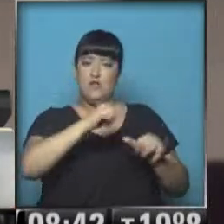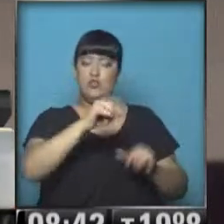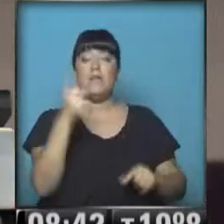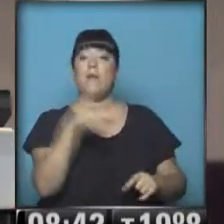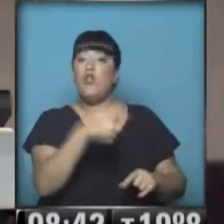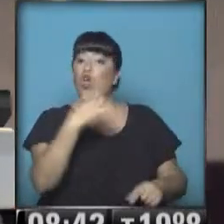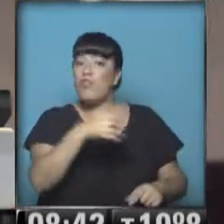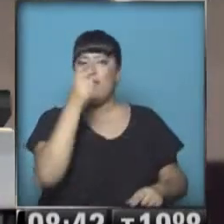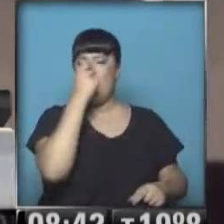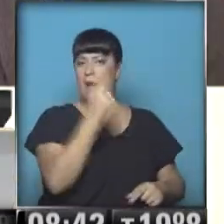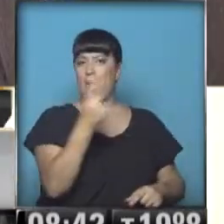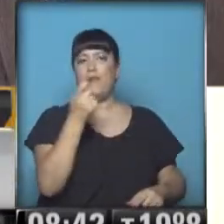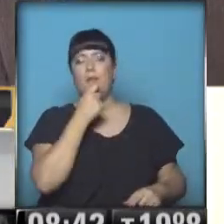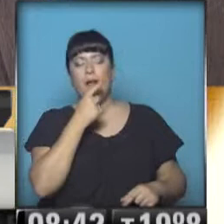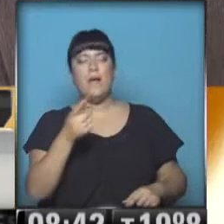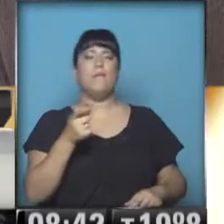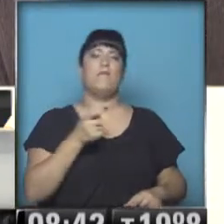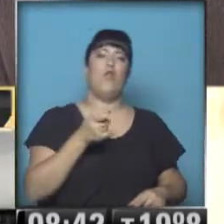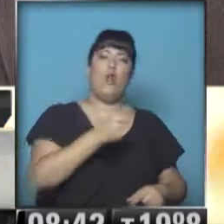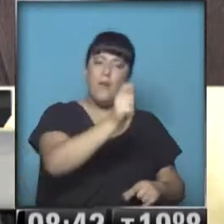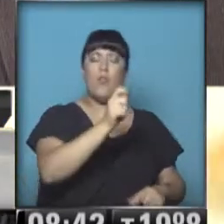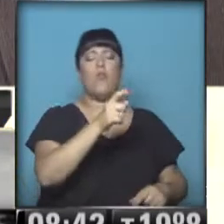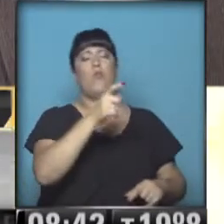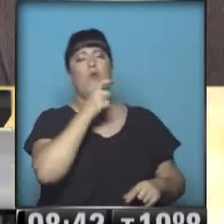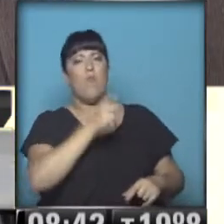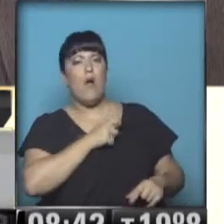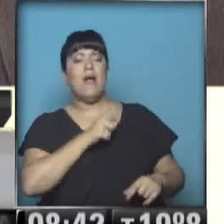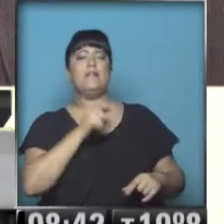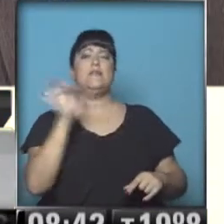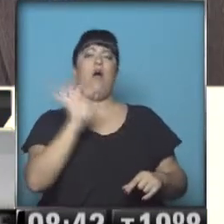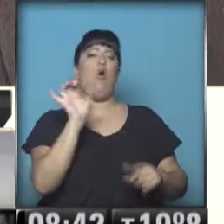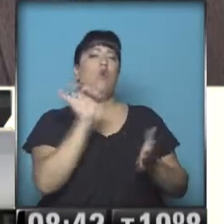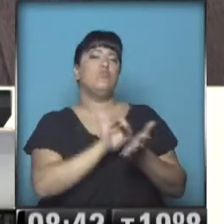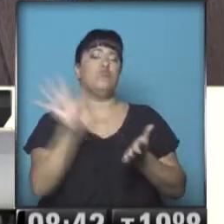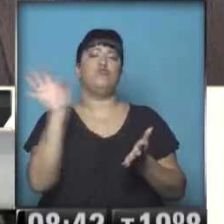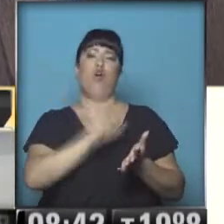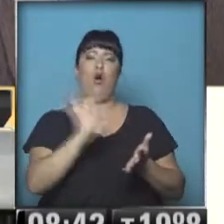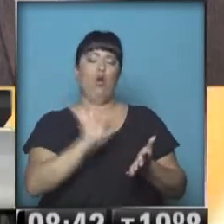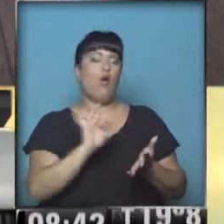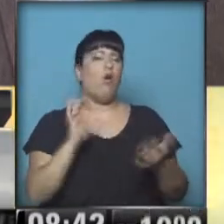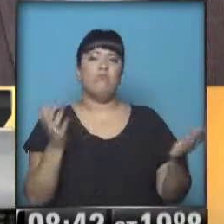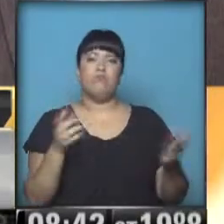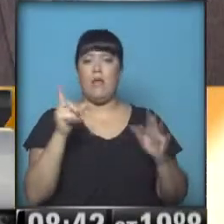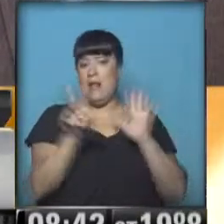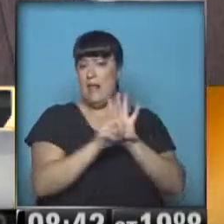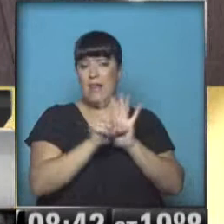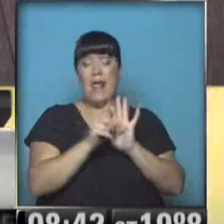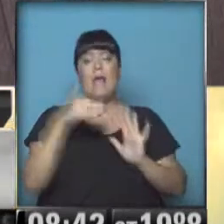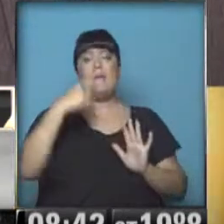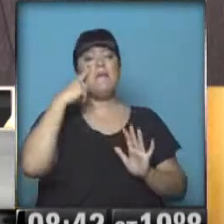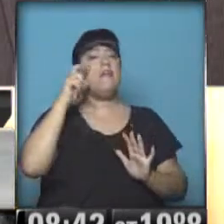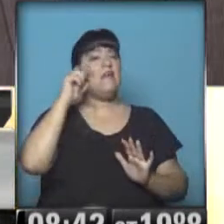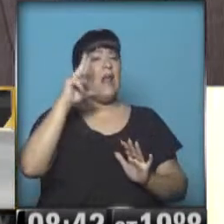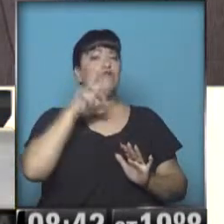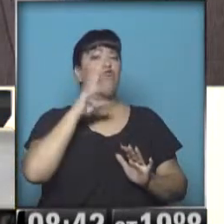en su caso porque la respuesta judicial ha sido oportuna procede el extrañamiento la expulsión que insisto ya está regulado en la ley migratoria será